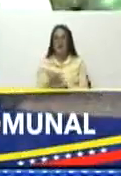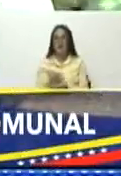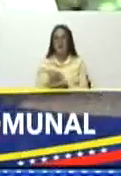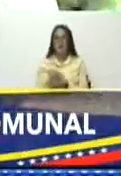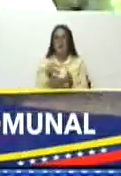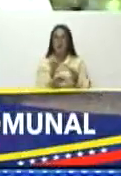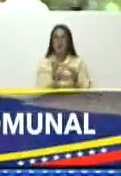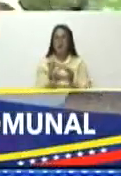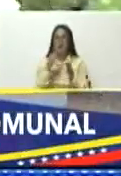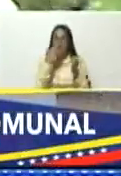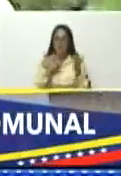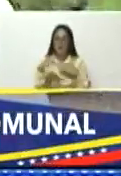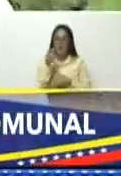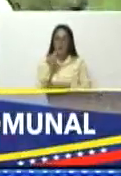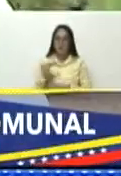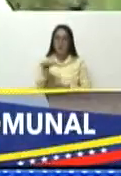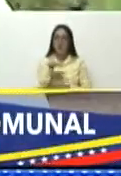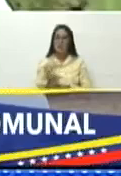unido siempre con el pueblo,